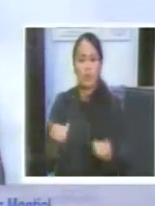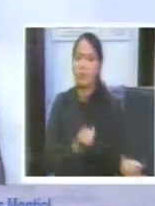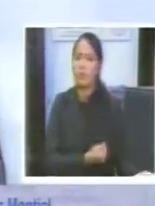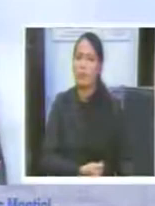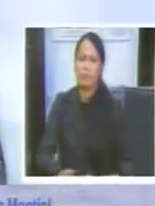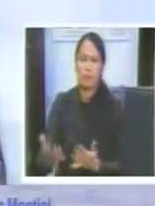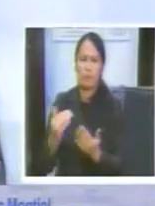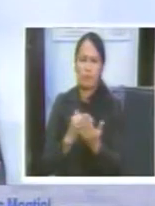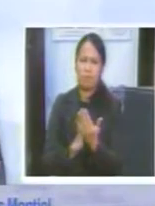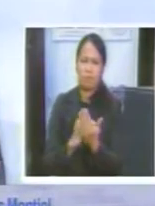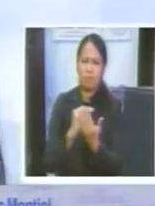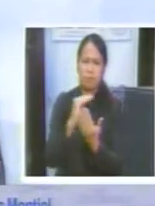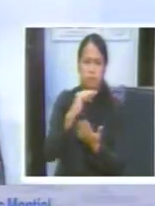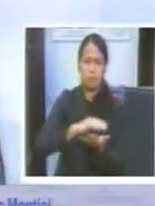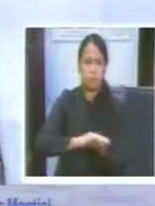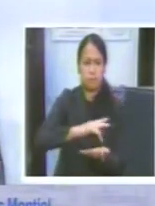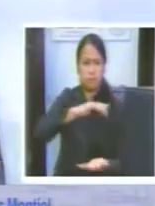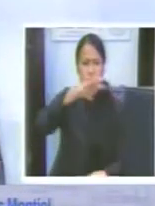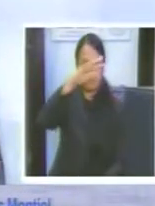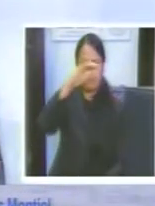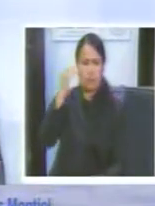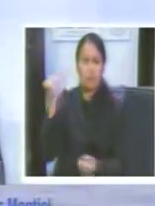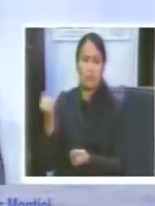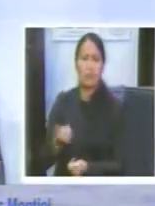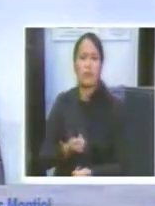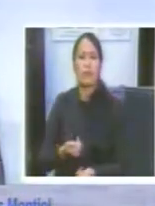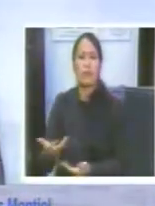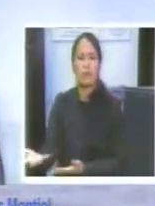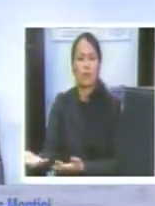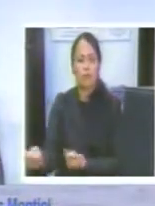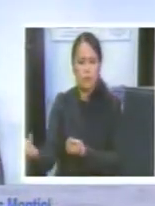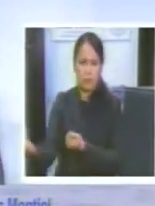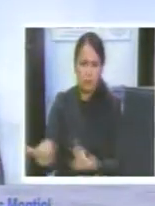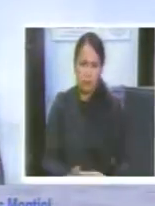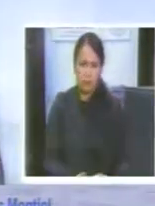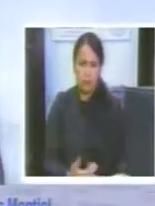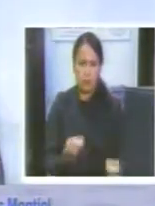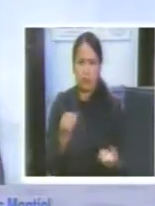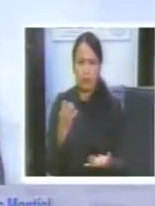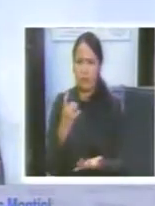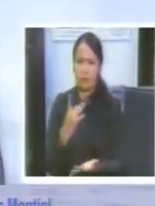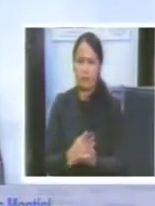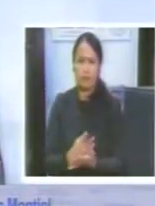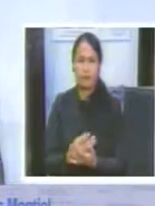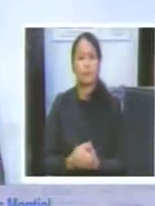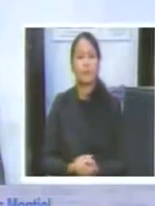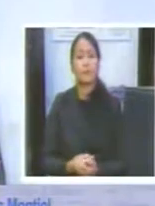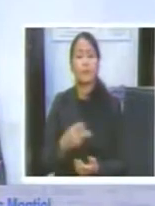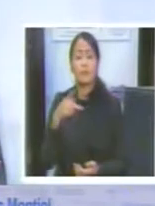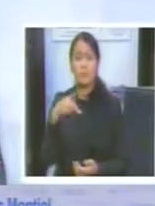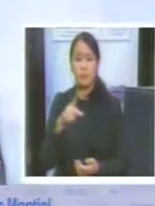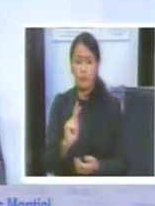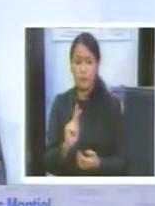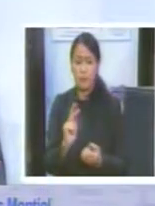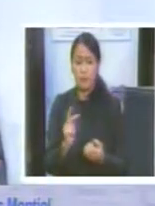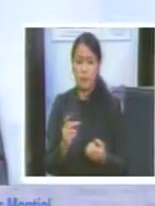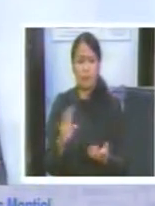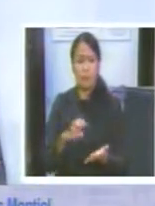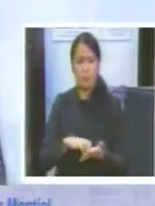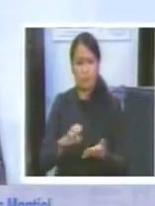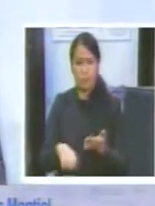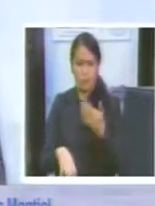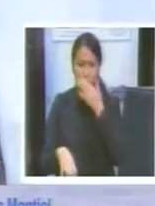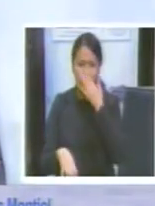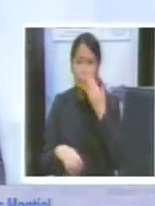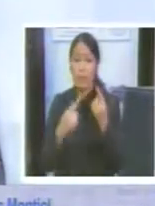enormes que se lleva la parte del león de los intercambios comerciales internacionales de México, pero no incide directamente ni